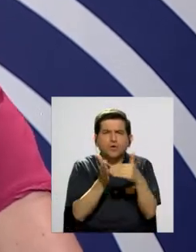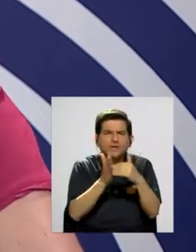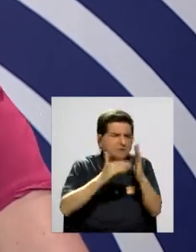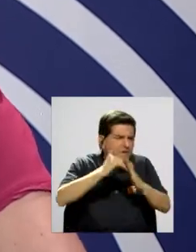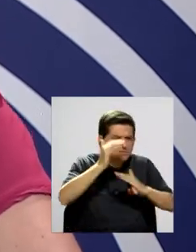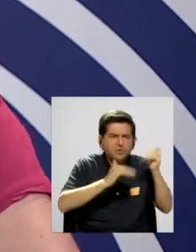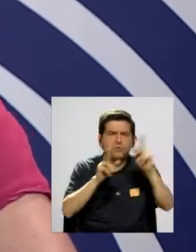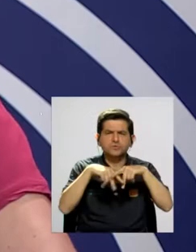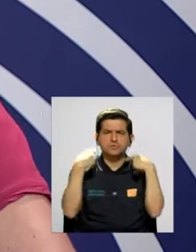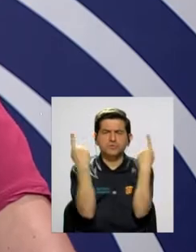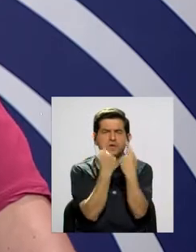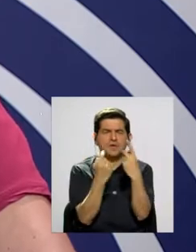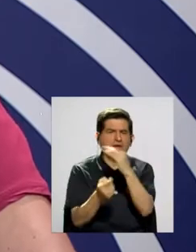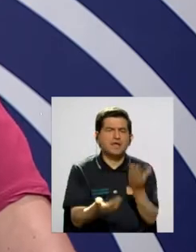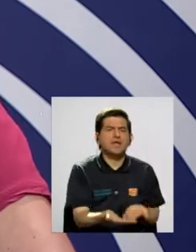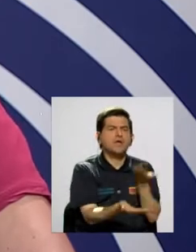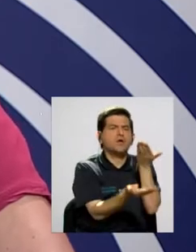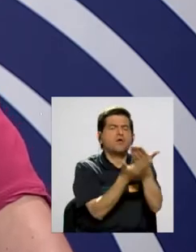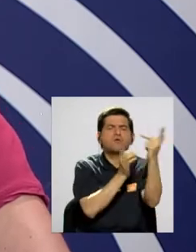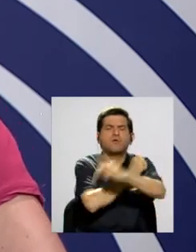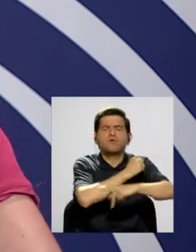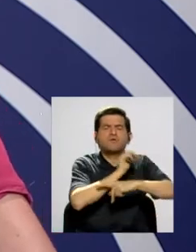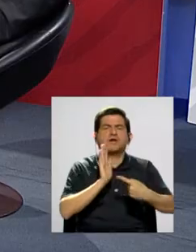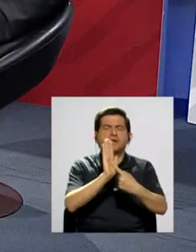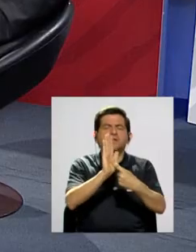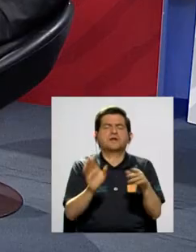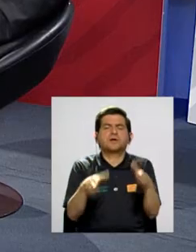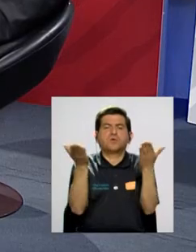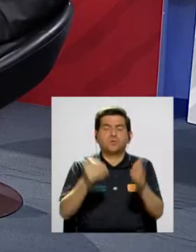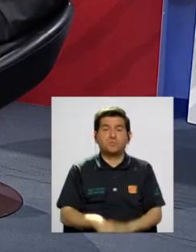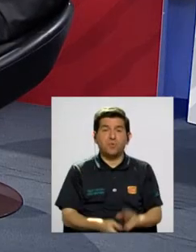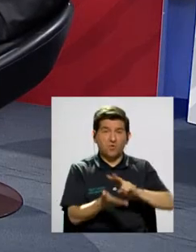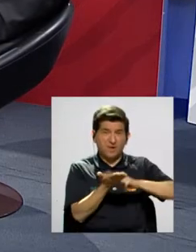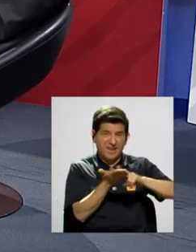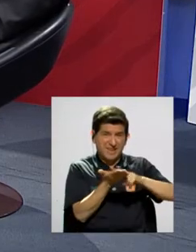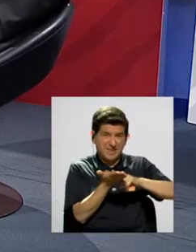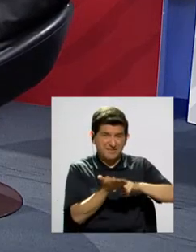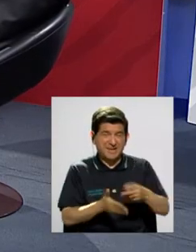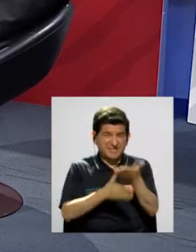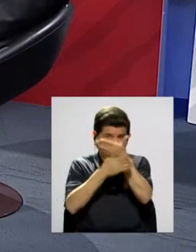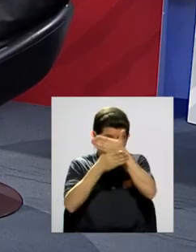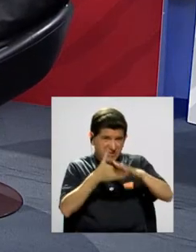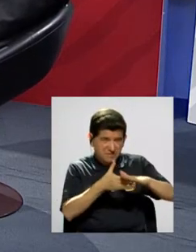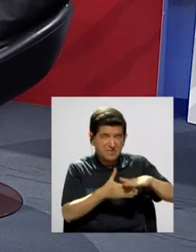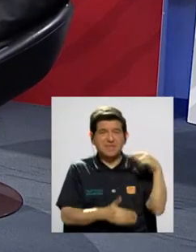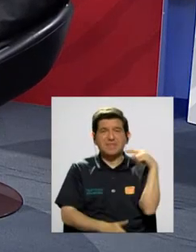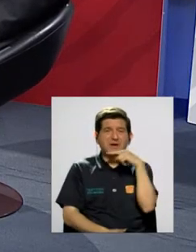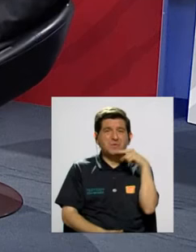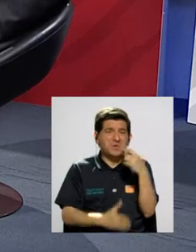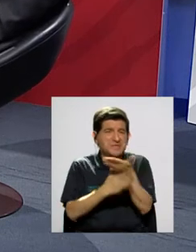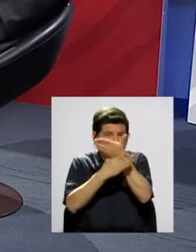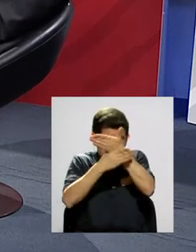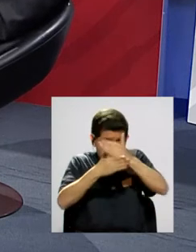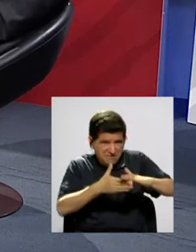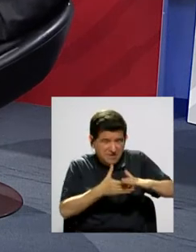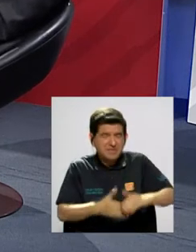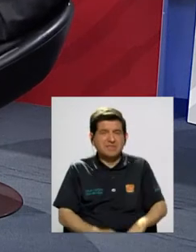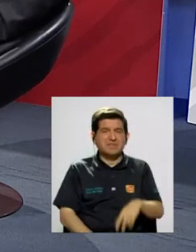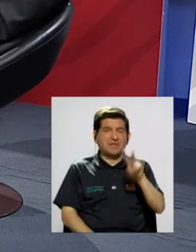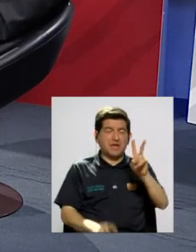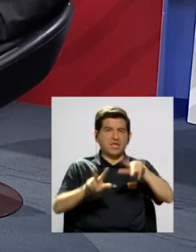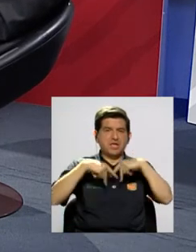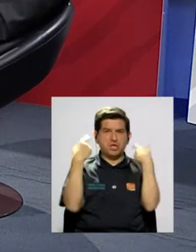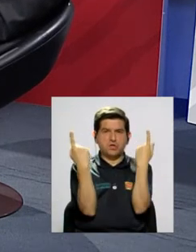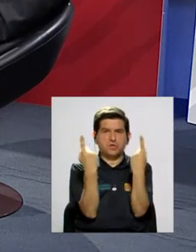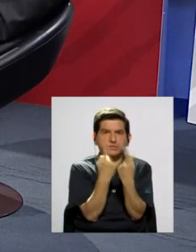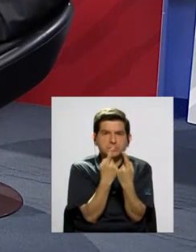políticos y cuál es la oferta que le van a presentar a este país. Un Liberación Nacional dividido, un partido de Unidad Social Cristiana dividido y dos partidos que han